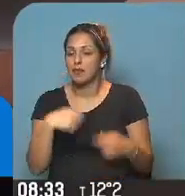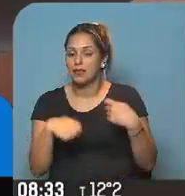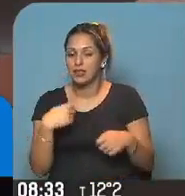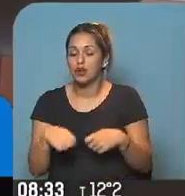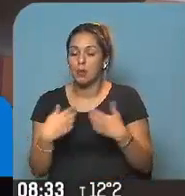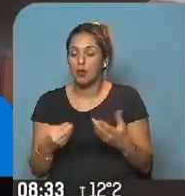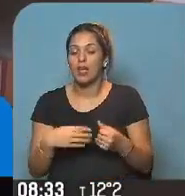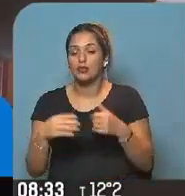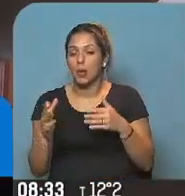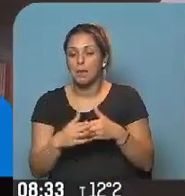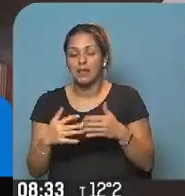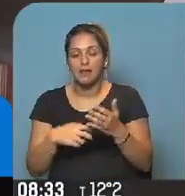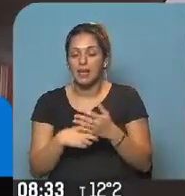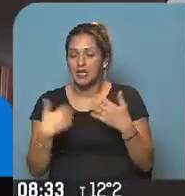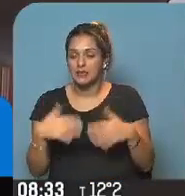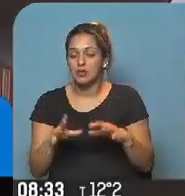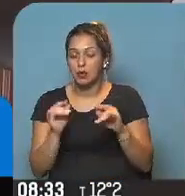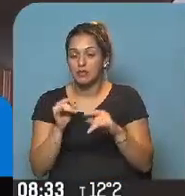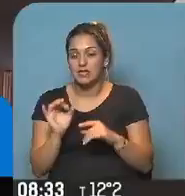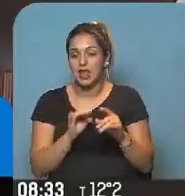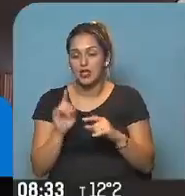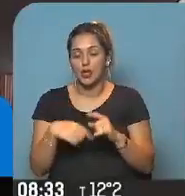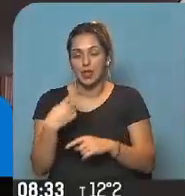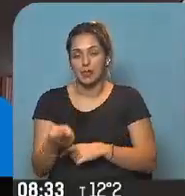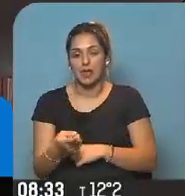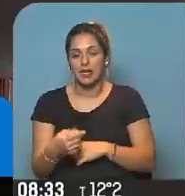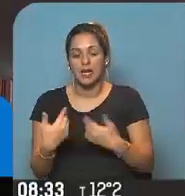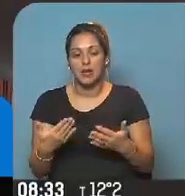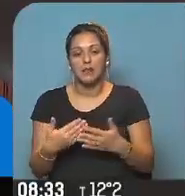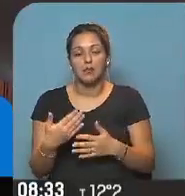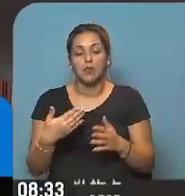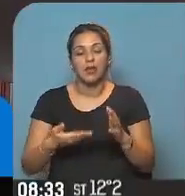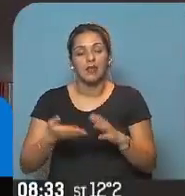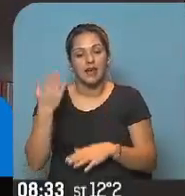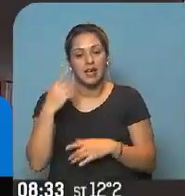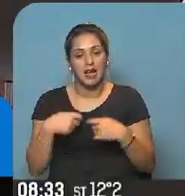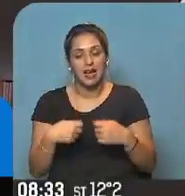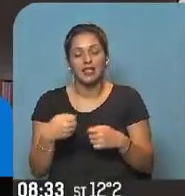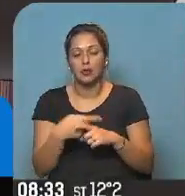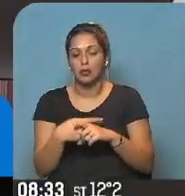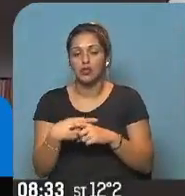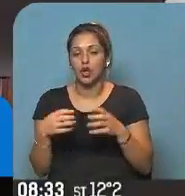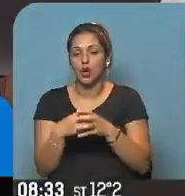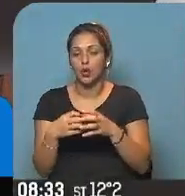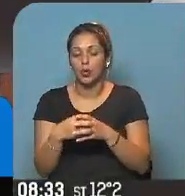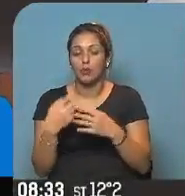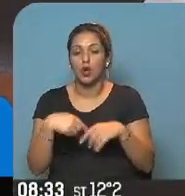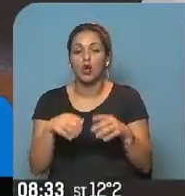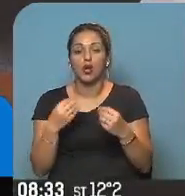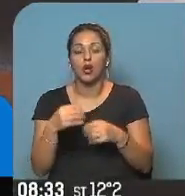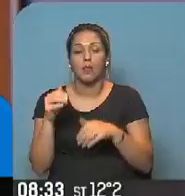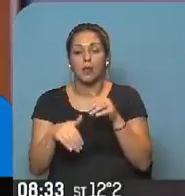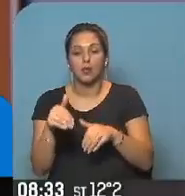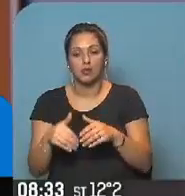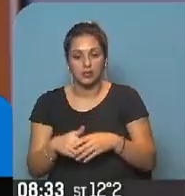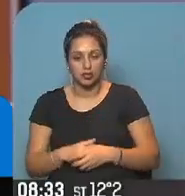son metas fiscales bastante duras las del año próximo y pueden suponer un alto costo político para el oficialismo con vista a las elecciones presidenciales. Y lo que